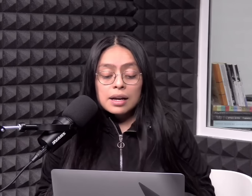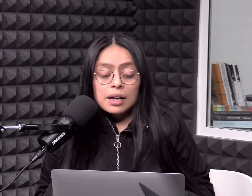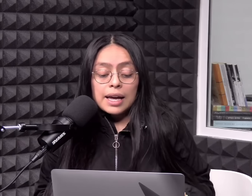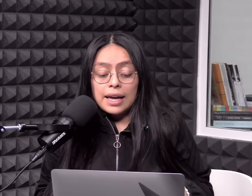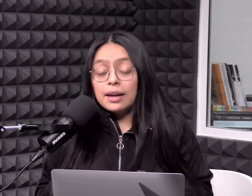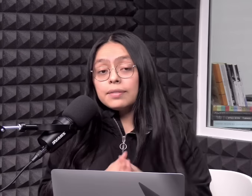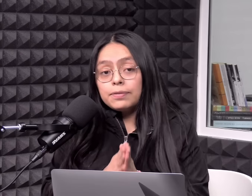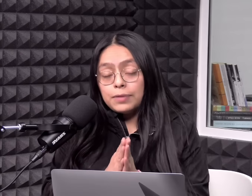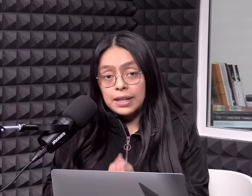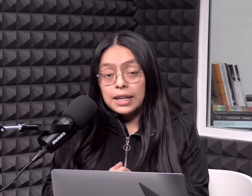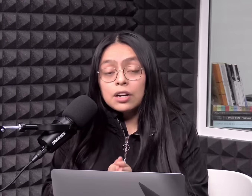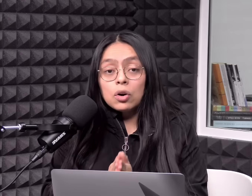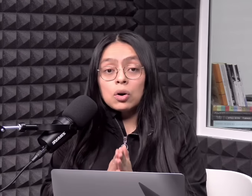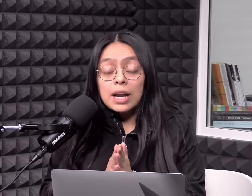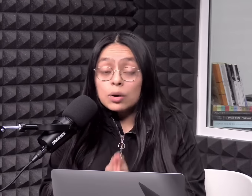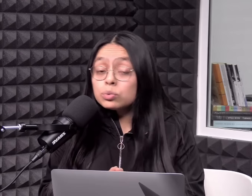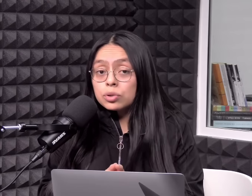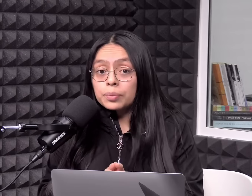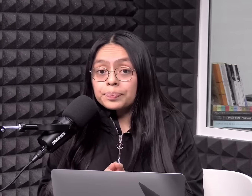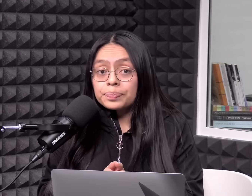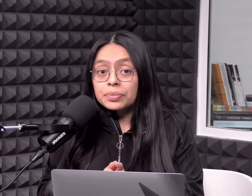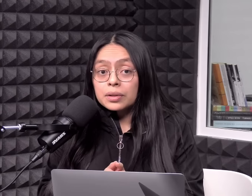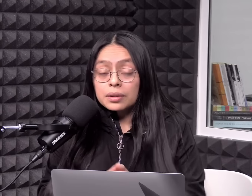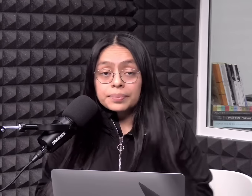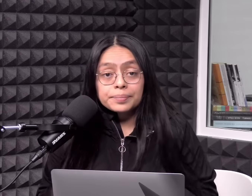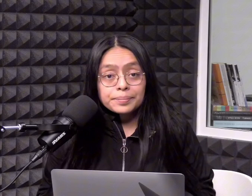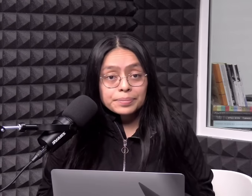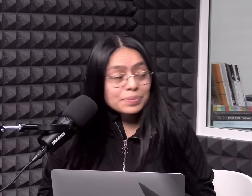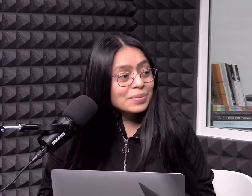entrevista Federico Larusso.